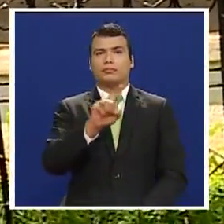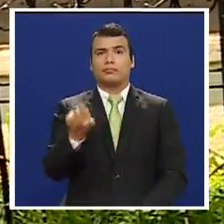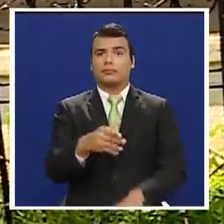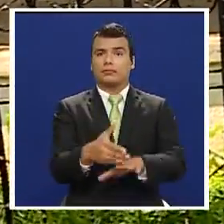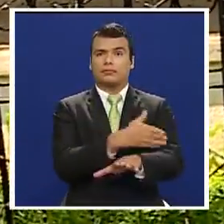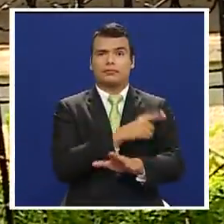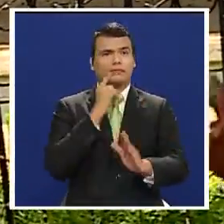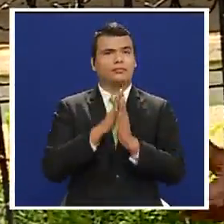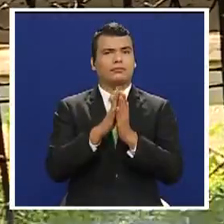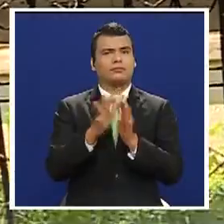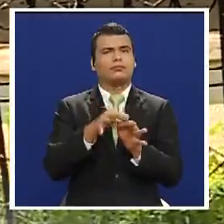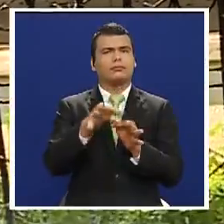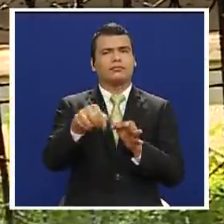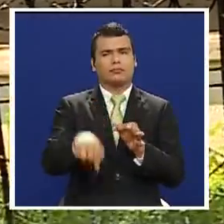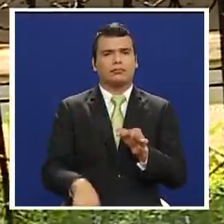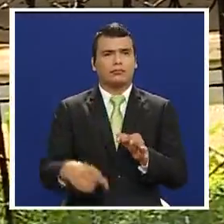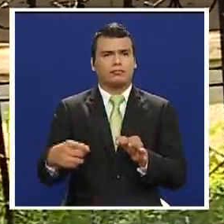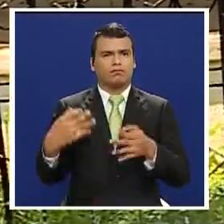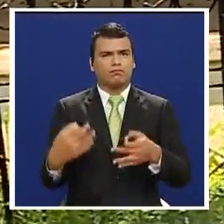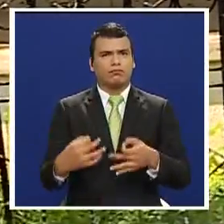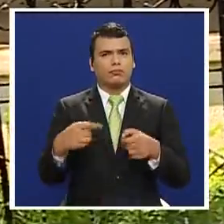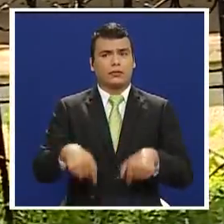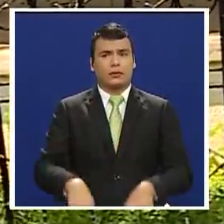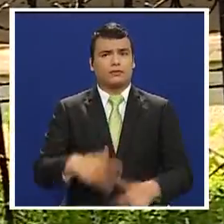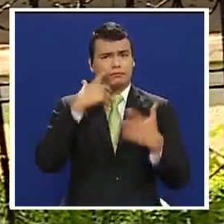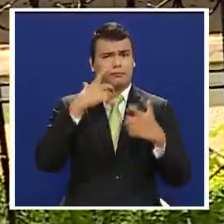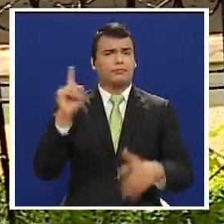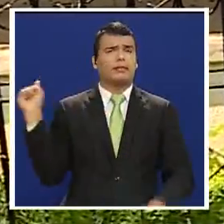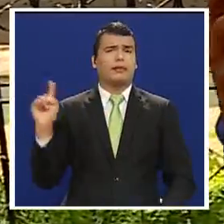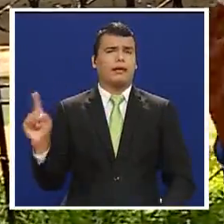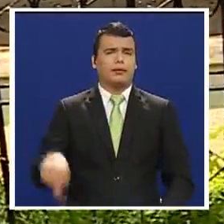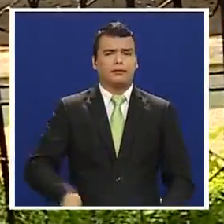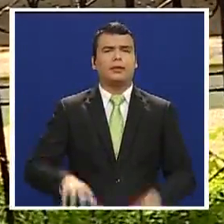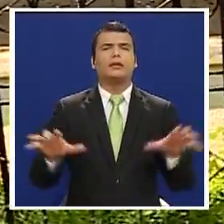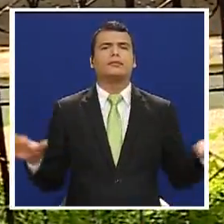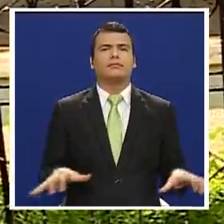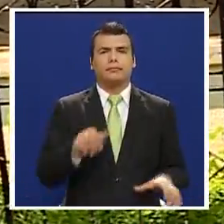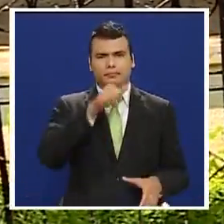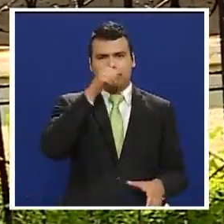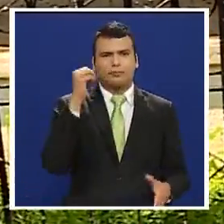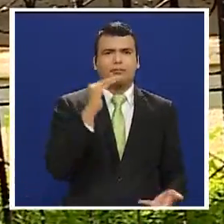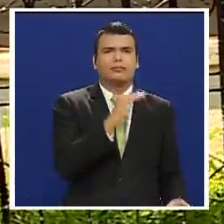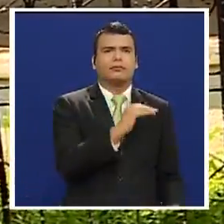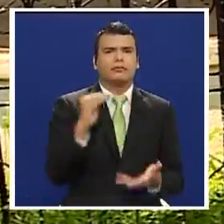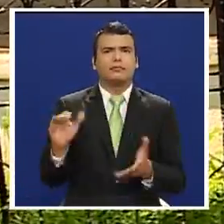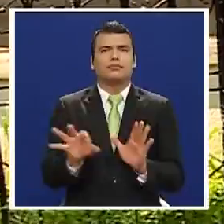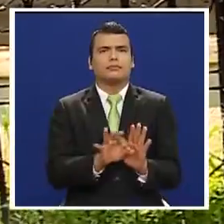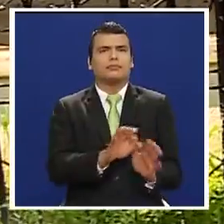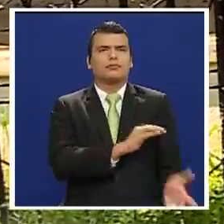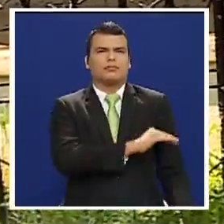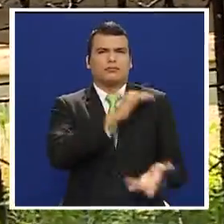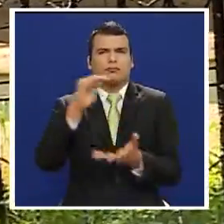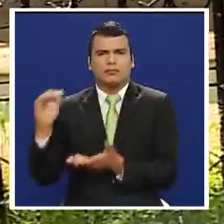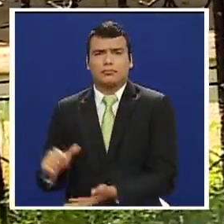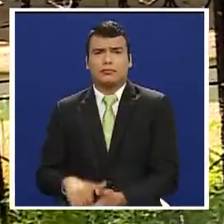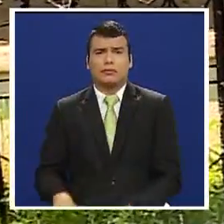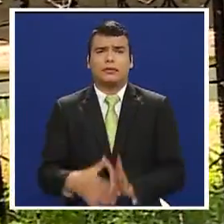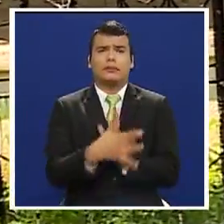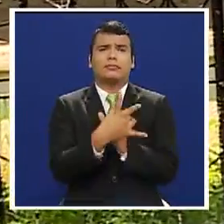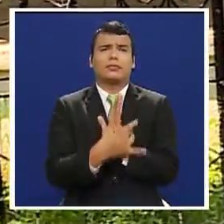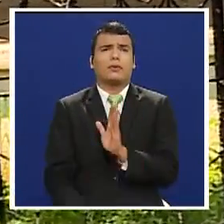capital hortifrutícola de Colombia, donde hemos estado en los últimos días contándoles acerca de temas relacionados con ella. Vamos a hablarles hoy